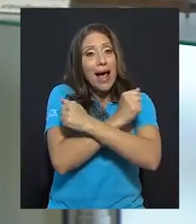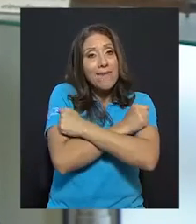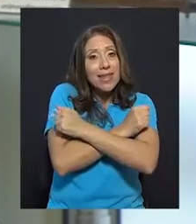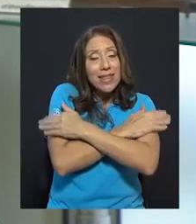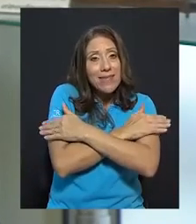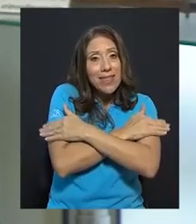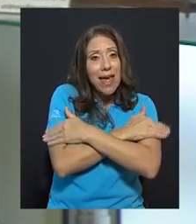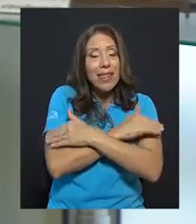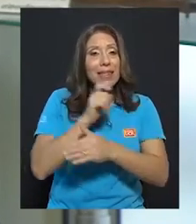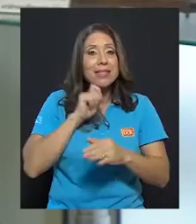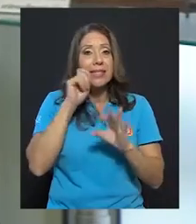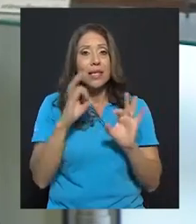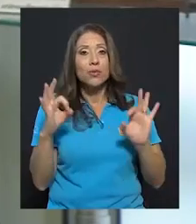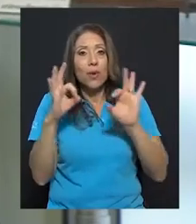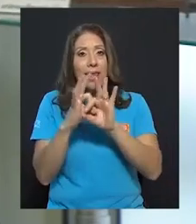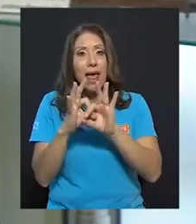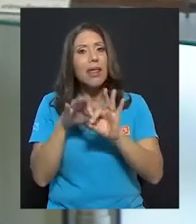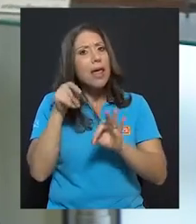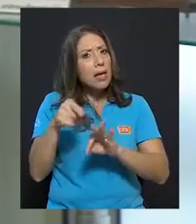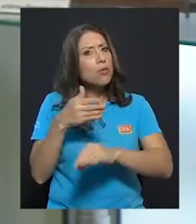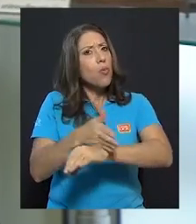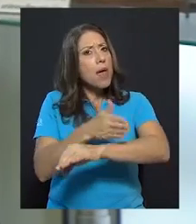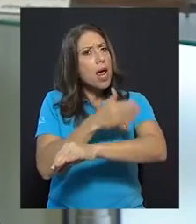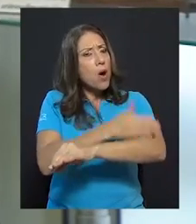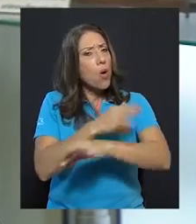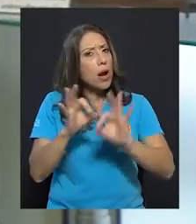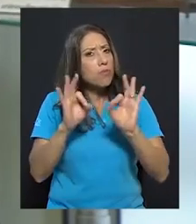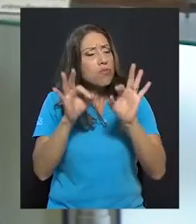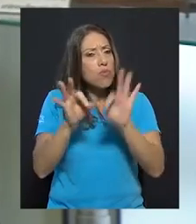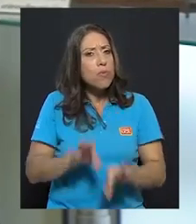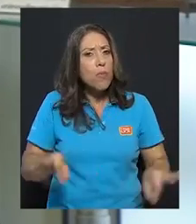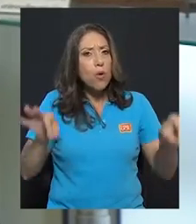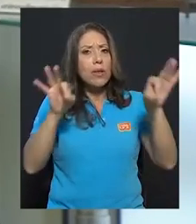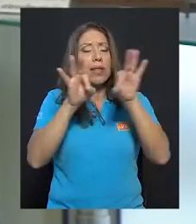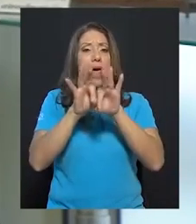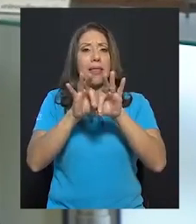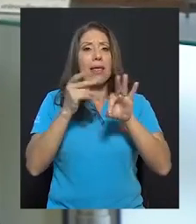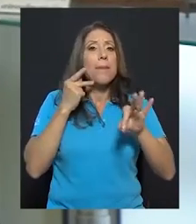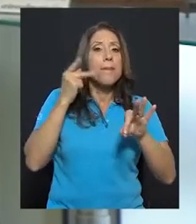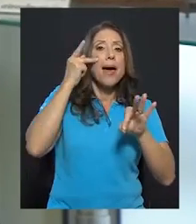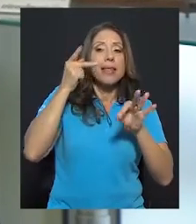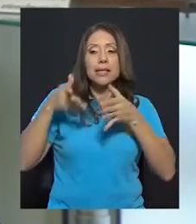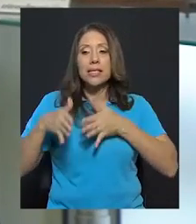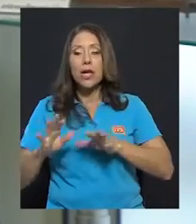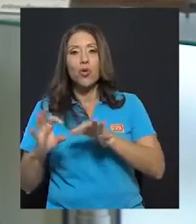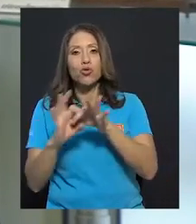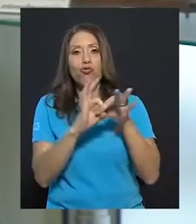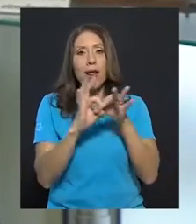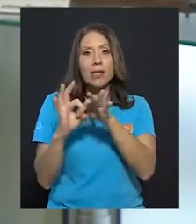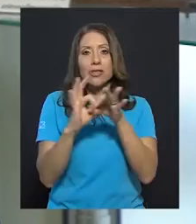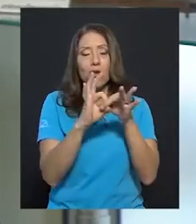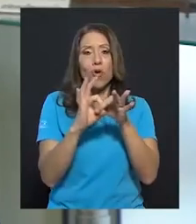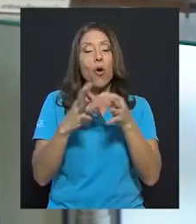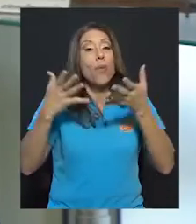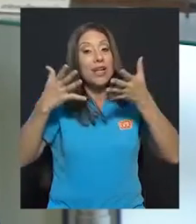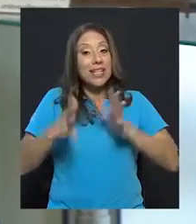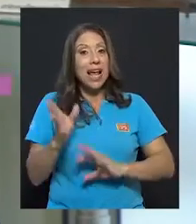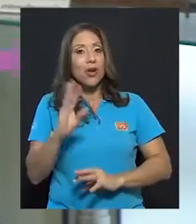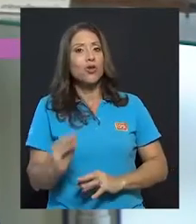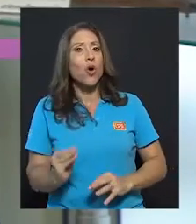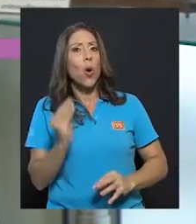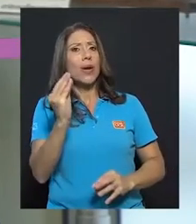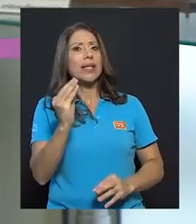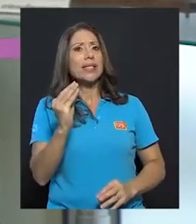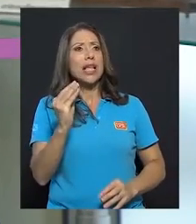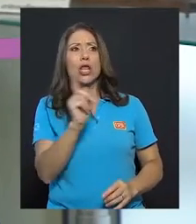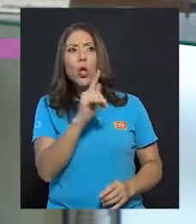sexualidad en las aulas, como rebote esto mejora de manera importante la relación entre padres e hijos, porque ya los chicos y chicas dejan de sentir